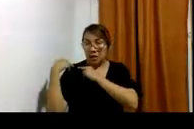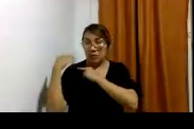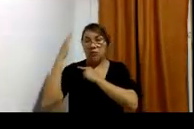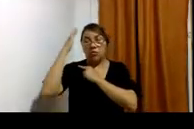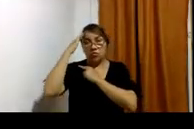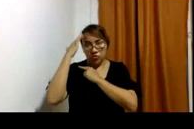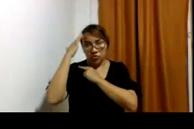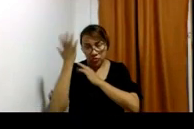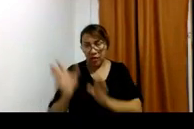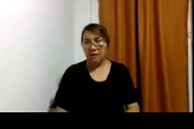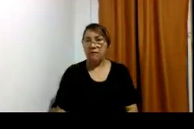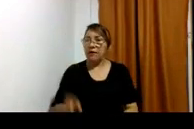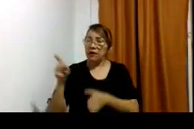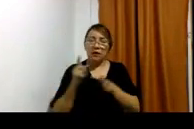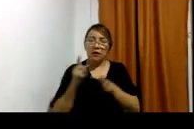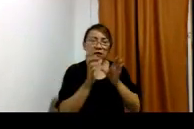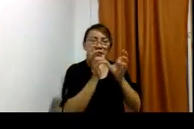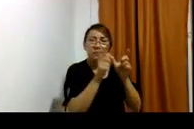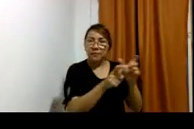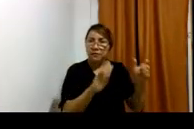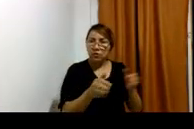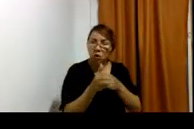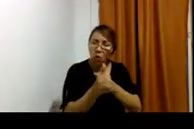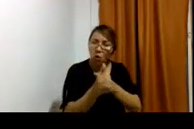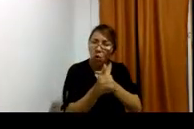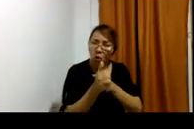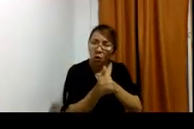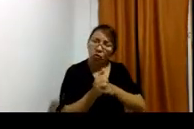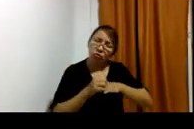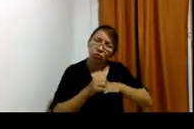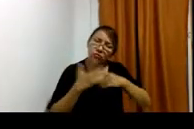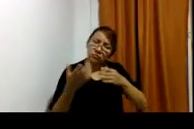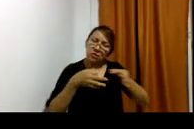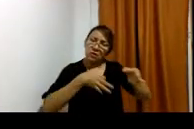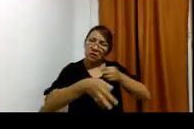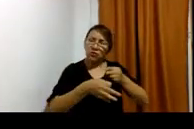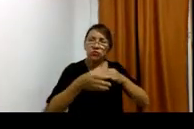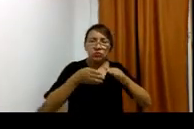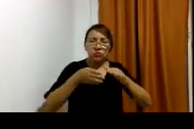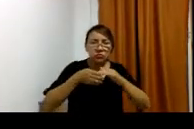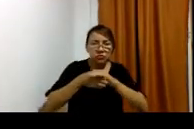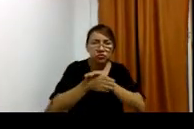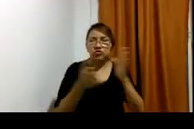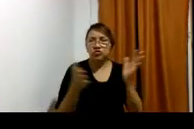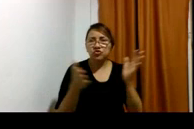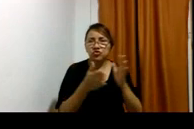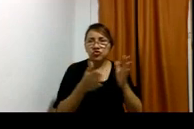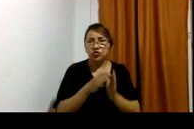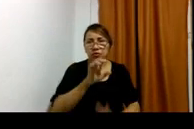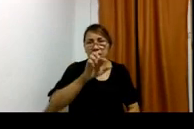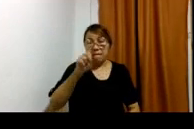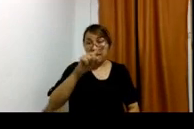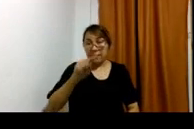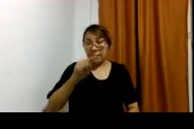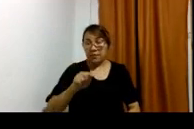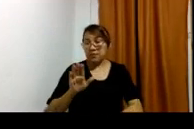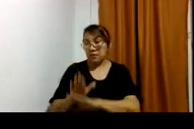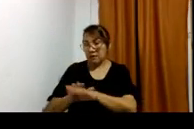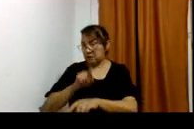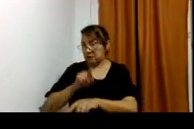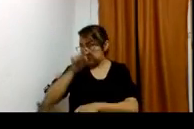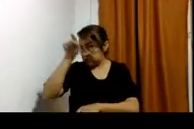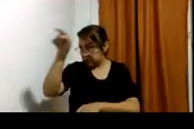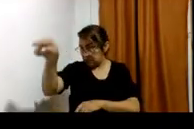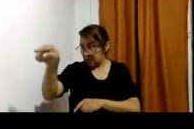u orientar al trabajador en la consulta médica a través de la IPS asignada por la EPS. Entonces ya saben, por